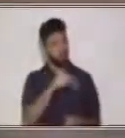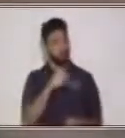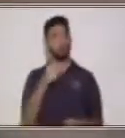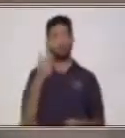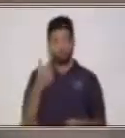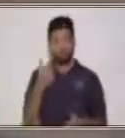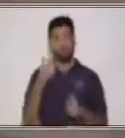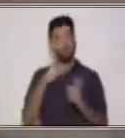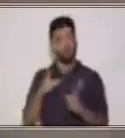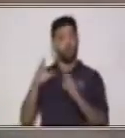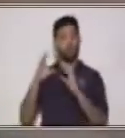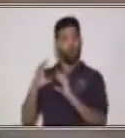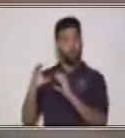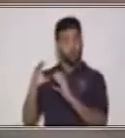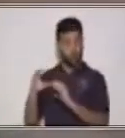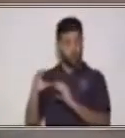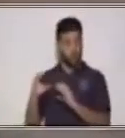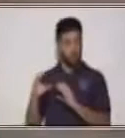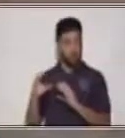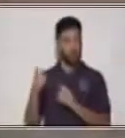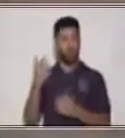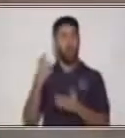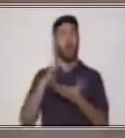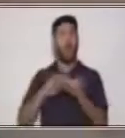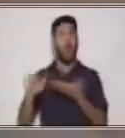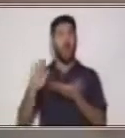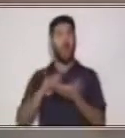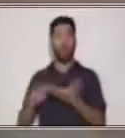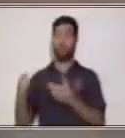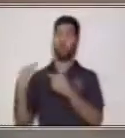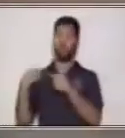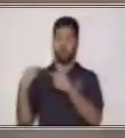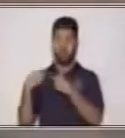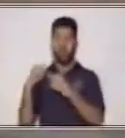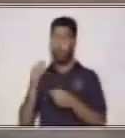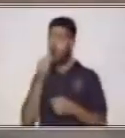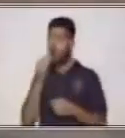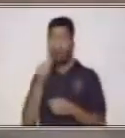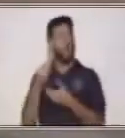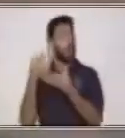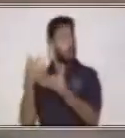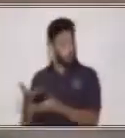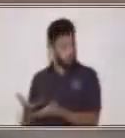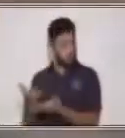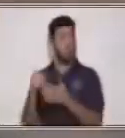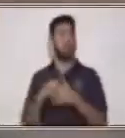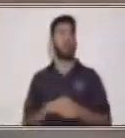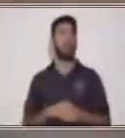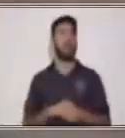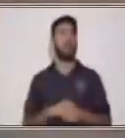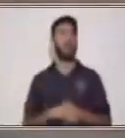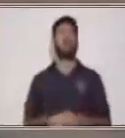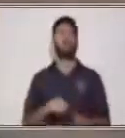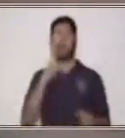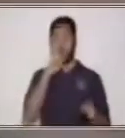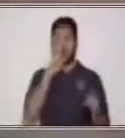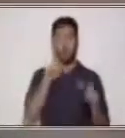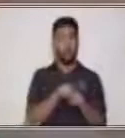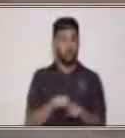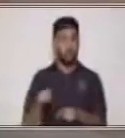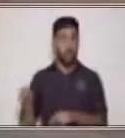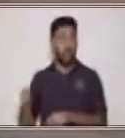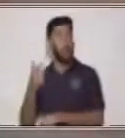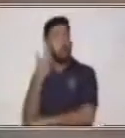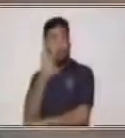posibilidad y tienes que hacerlo de cuidarlo, de darle comida, ¿sí? De ponerle vacunitas, porque